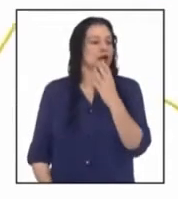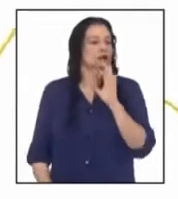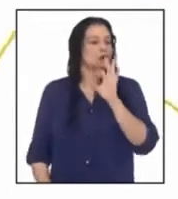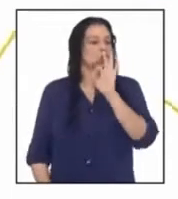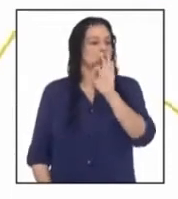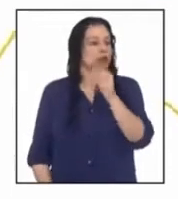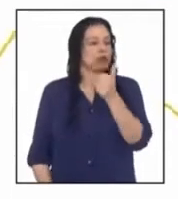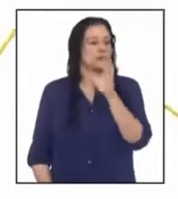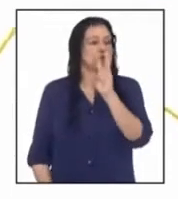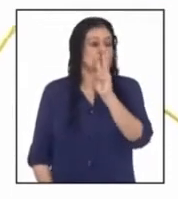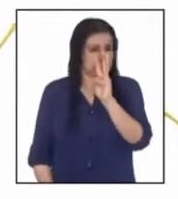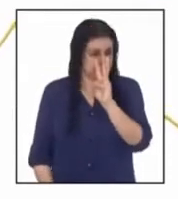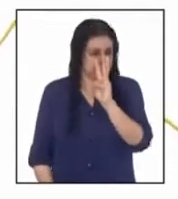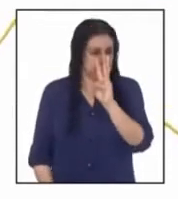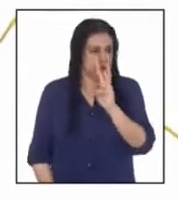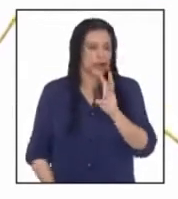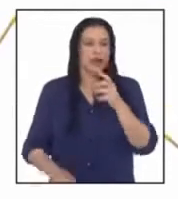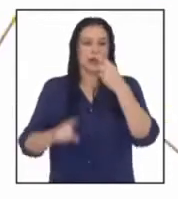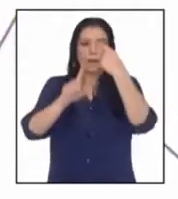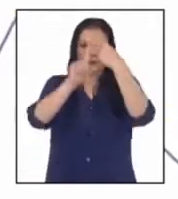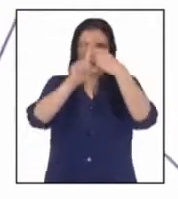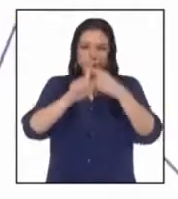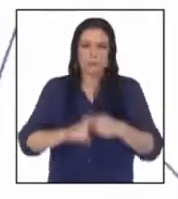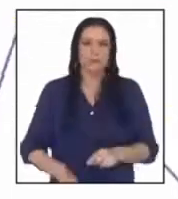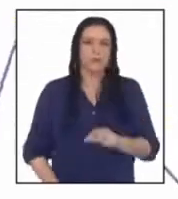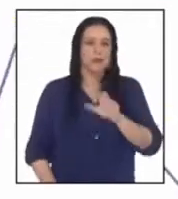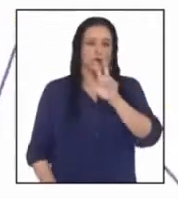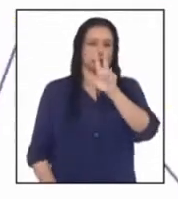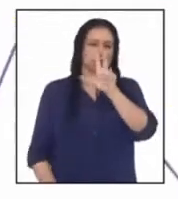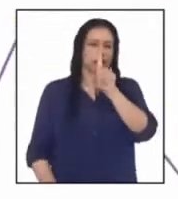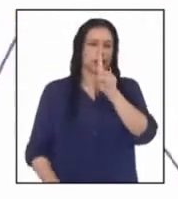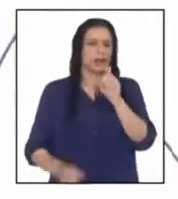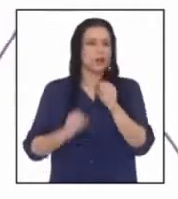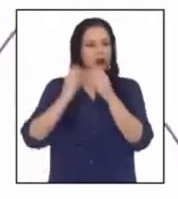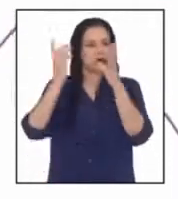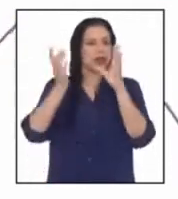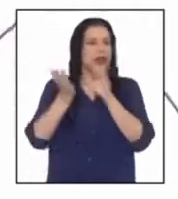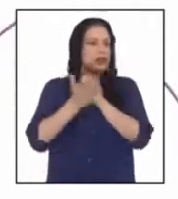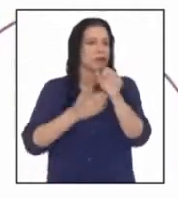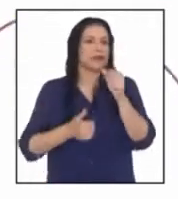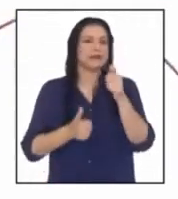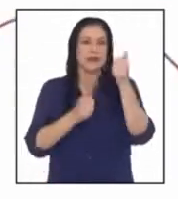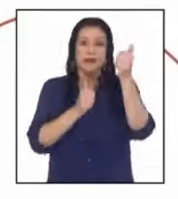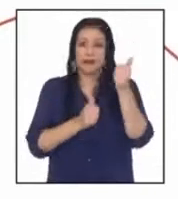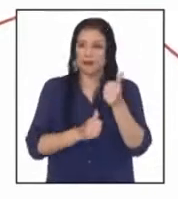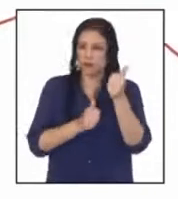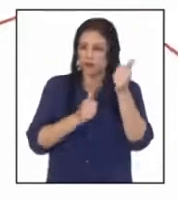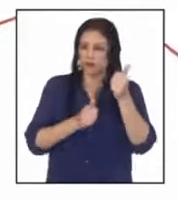y 16, lo que da como total los 31 días del mes de agosto.